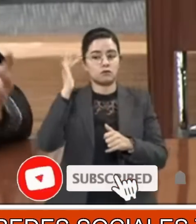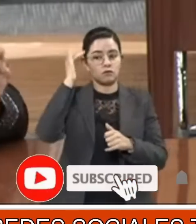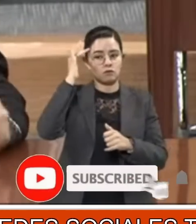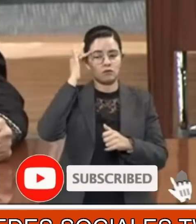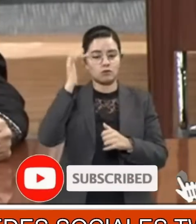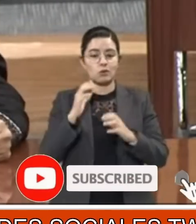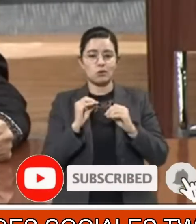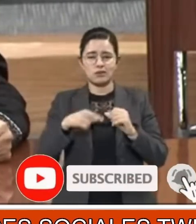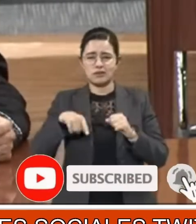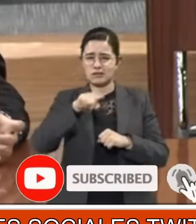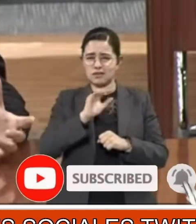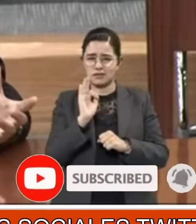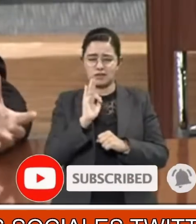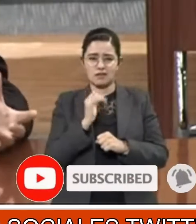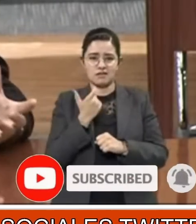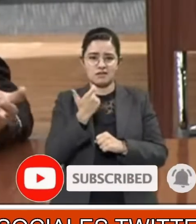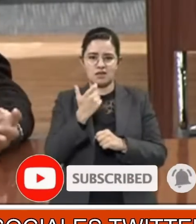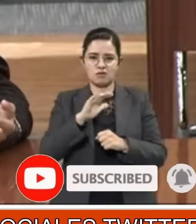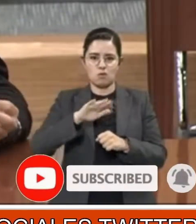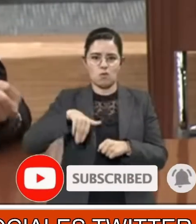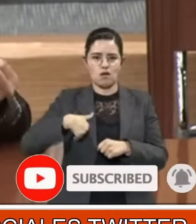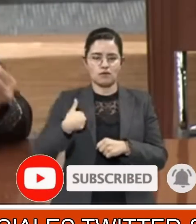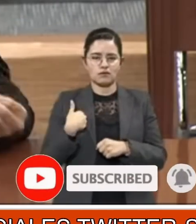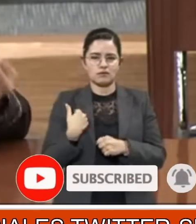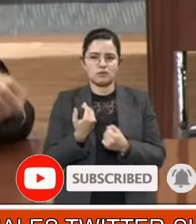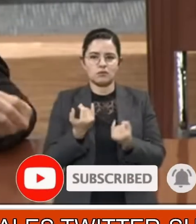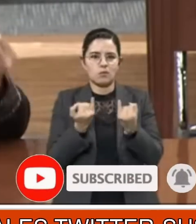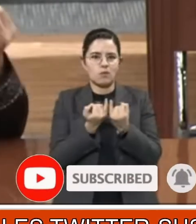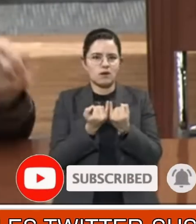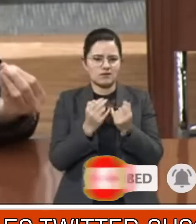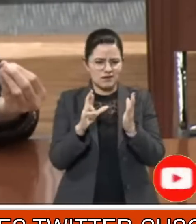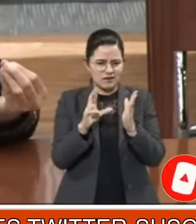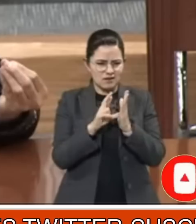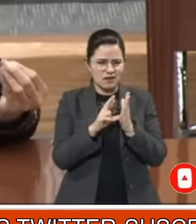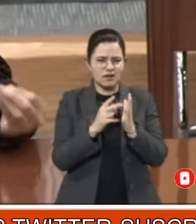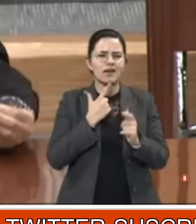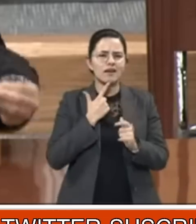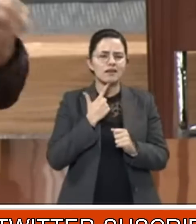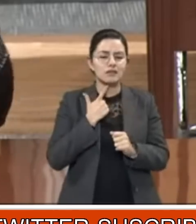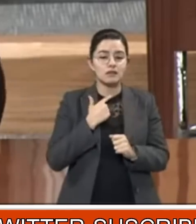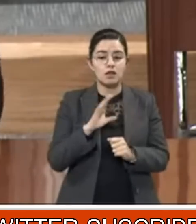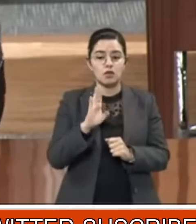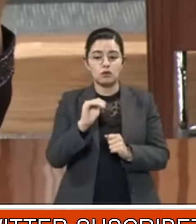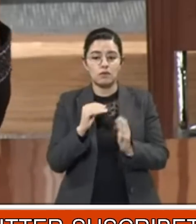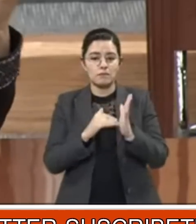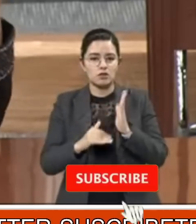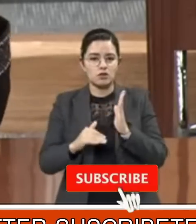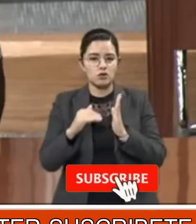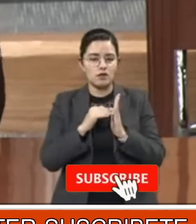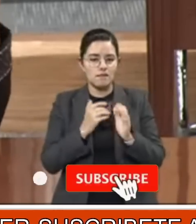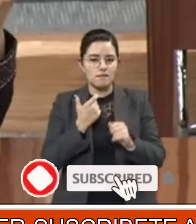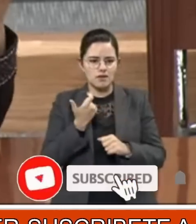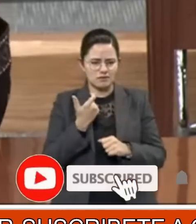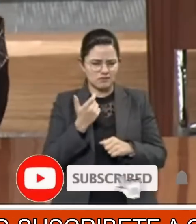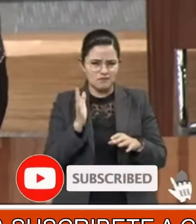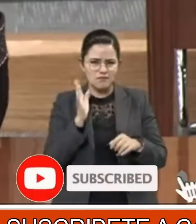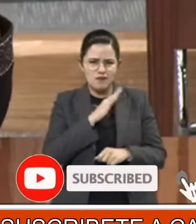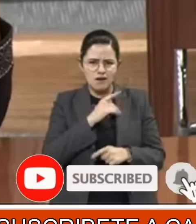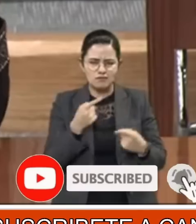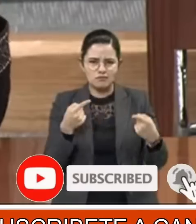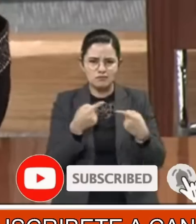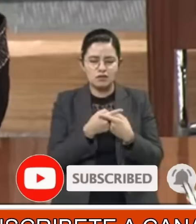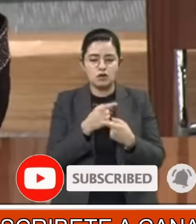también incumplimiento en el servicio de limpieza por casi 1 millón de pesos y en el servicio de comedor por casi medio